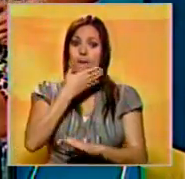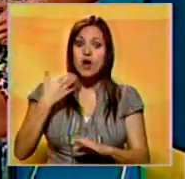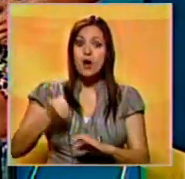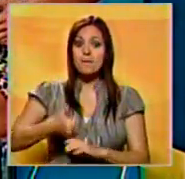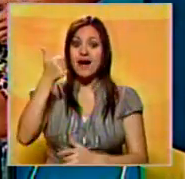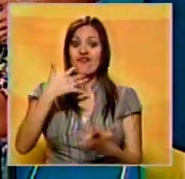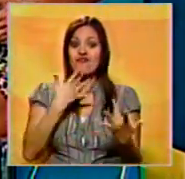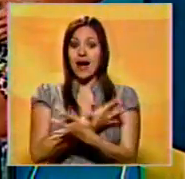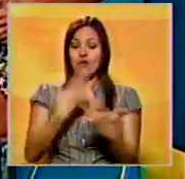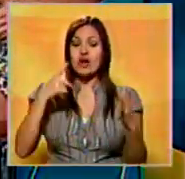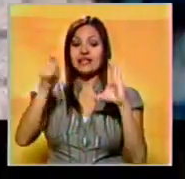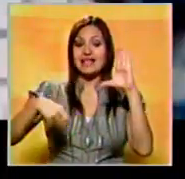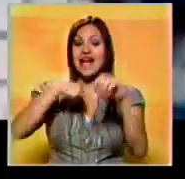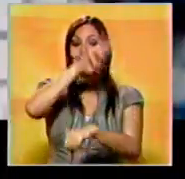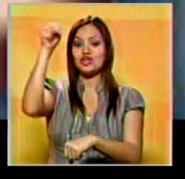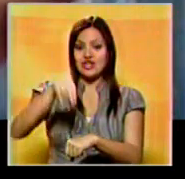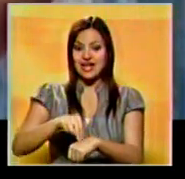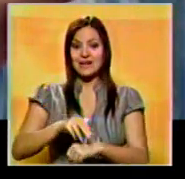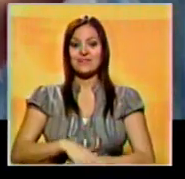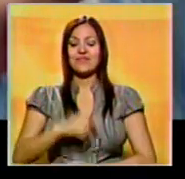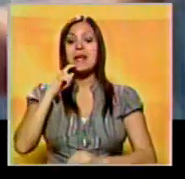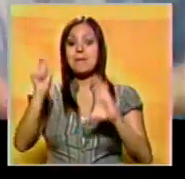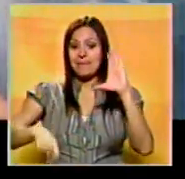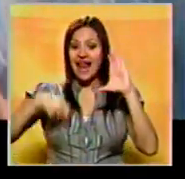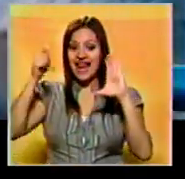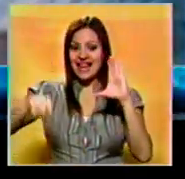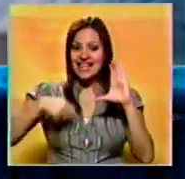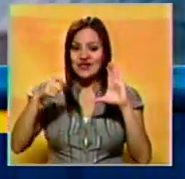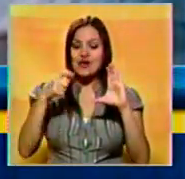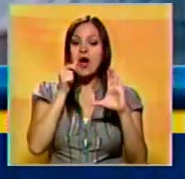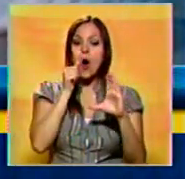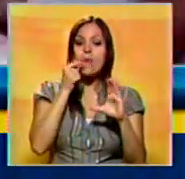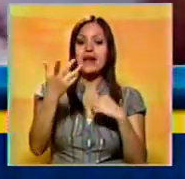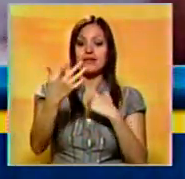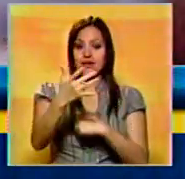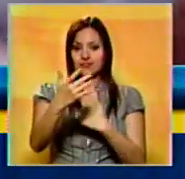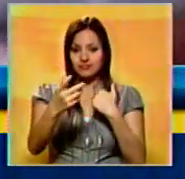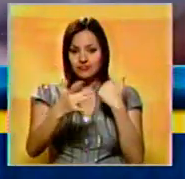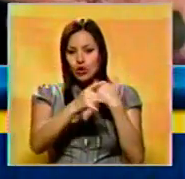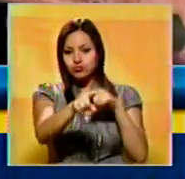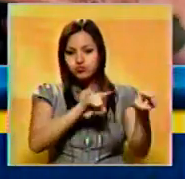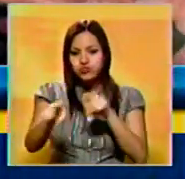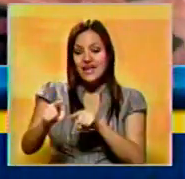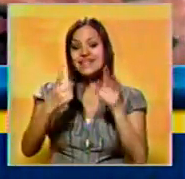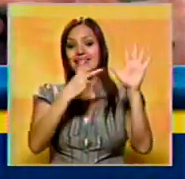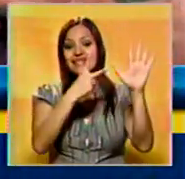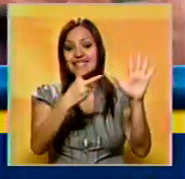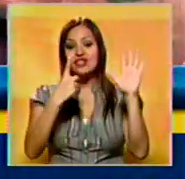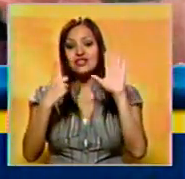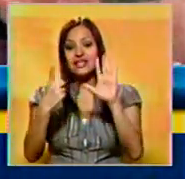en la historia del cine nacional. La película de Luis Carlos Hueck acumula al menos